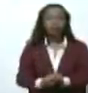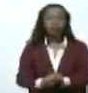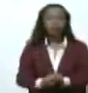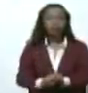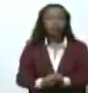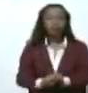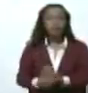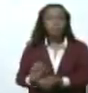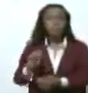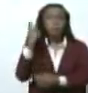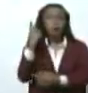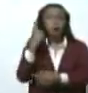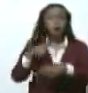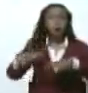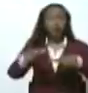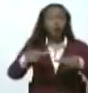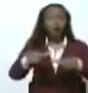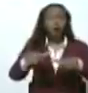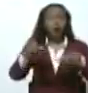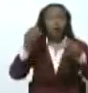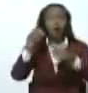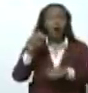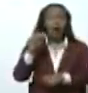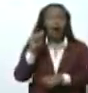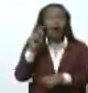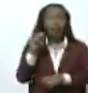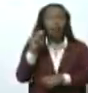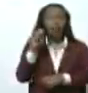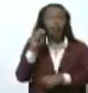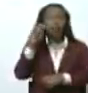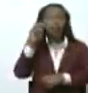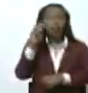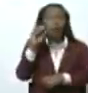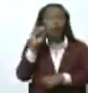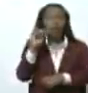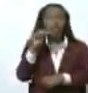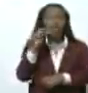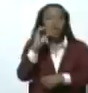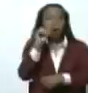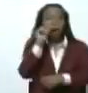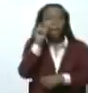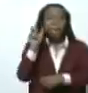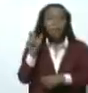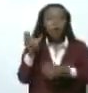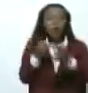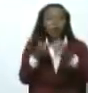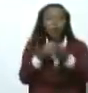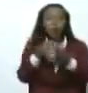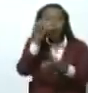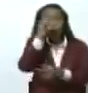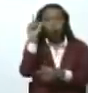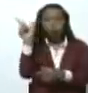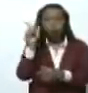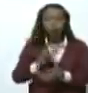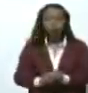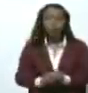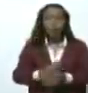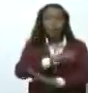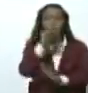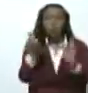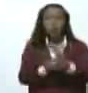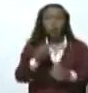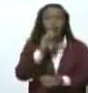En su primer lugar, Antonio Primitivo Cedeño, Partido Socialista Unido de Venezuela, con un total